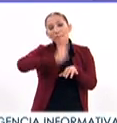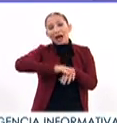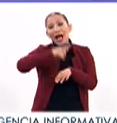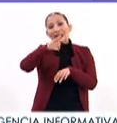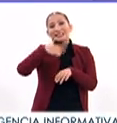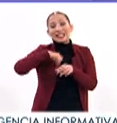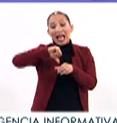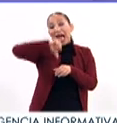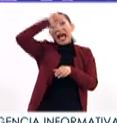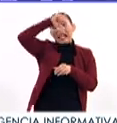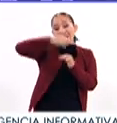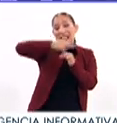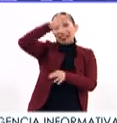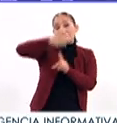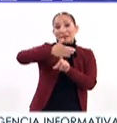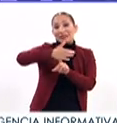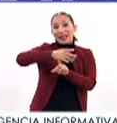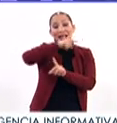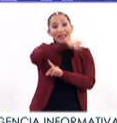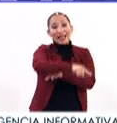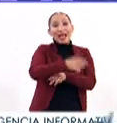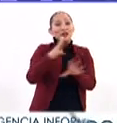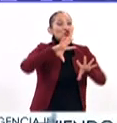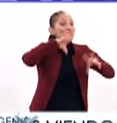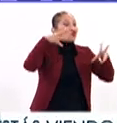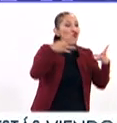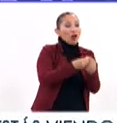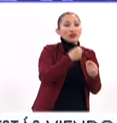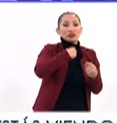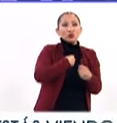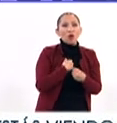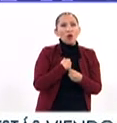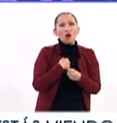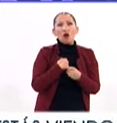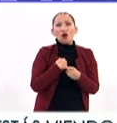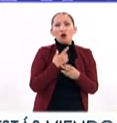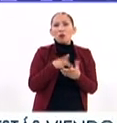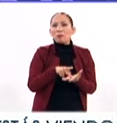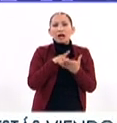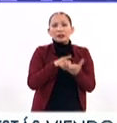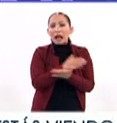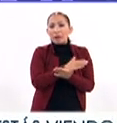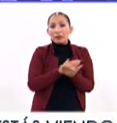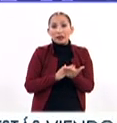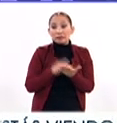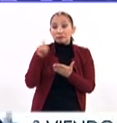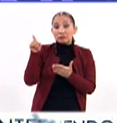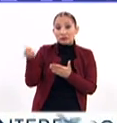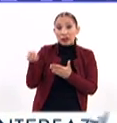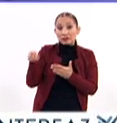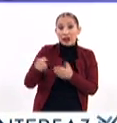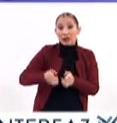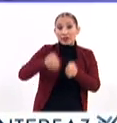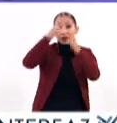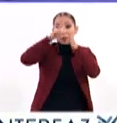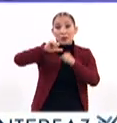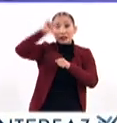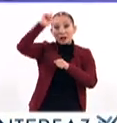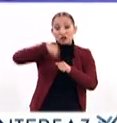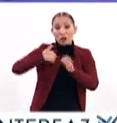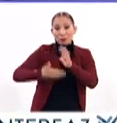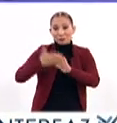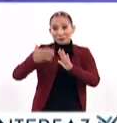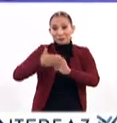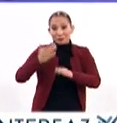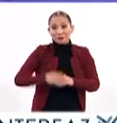como el de las hasta banderas, que sumadas todas las que he hecho, no pesan ni la mitad del edificio más alto que he